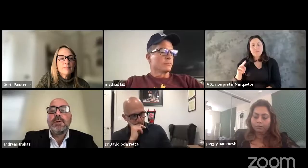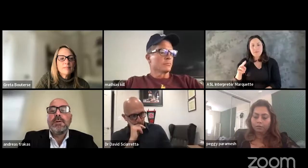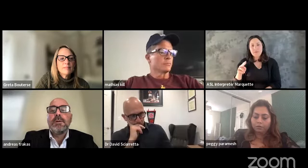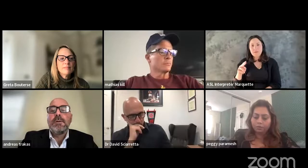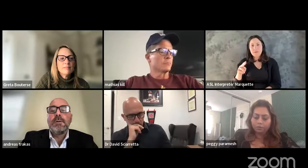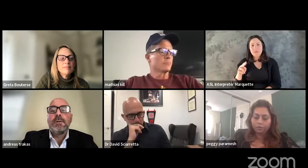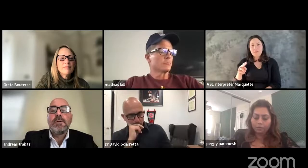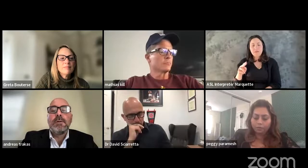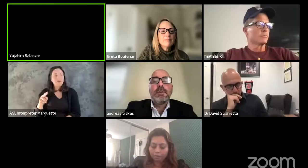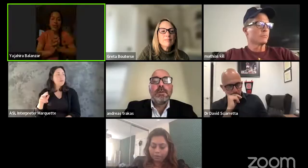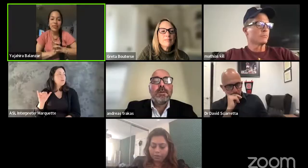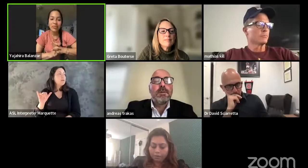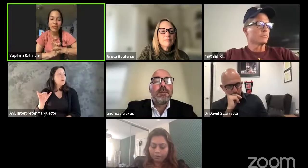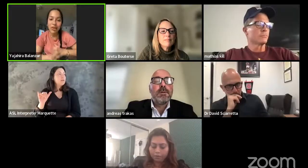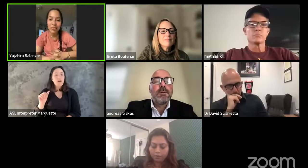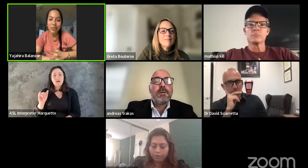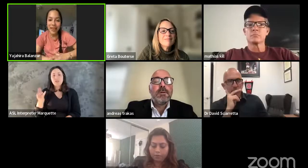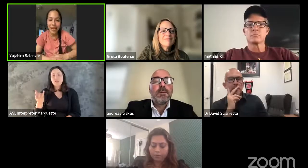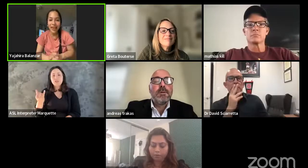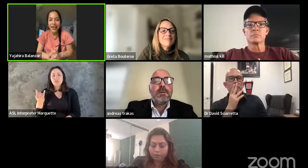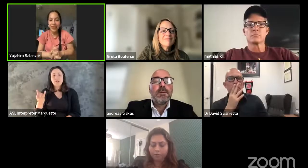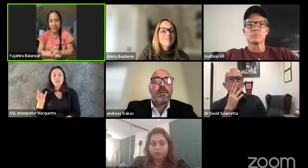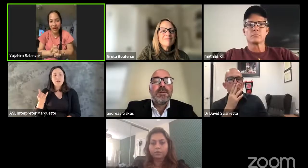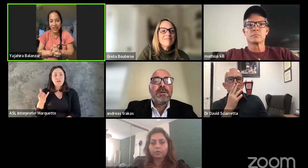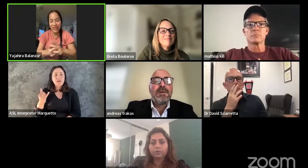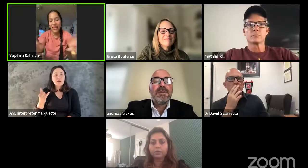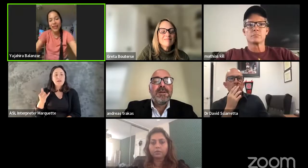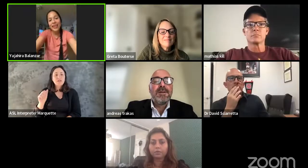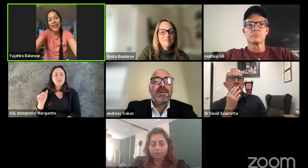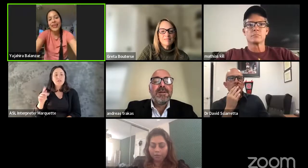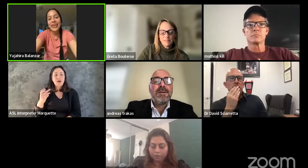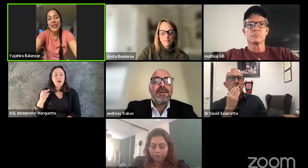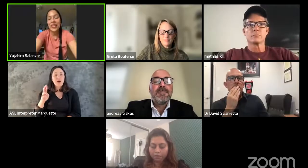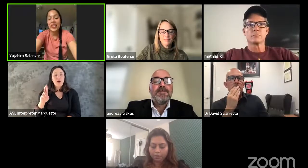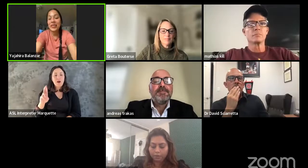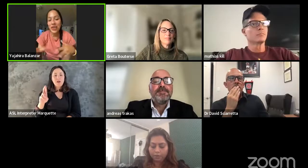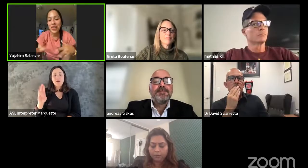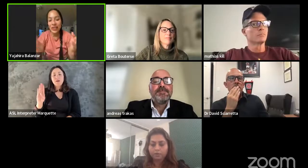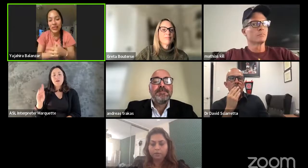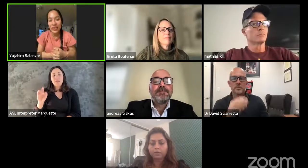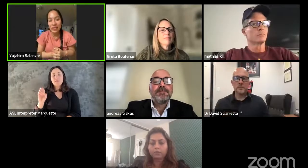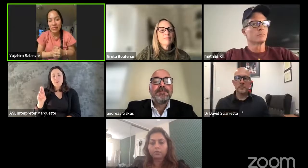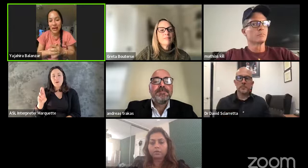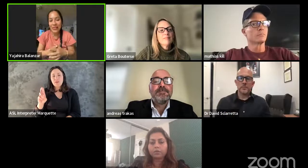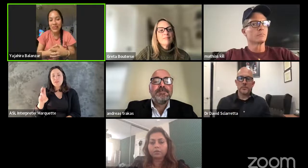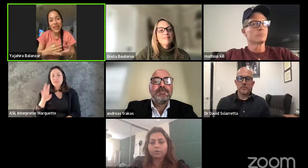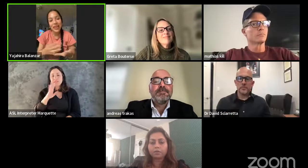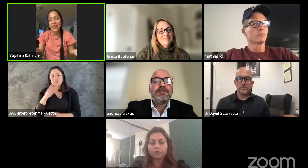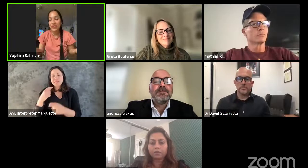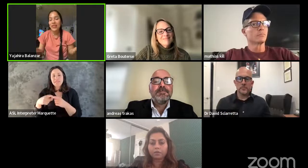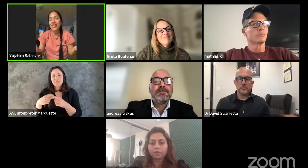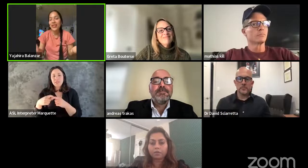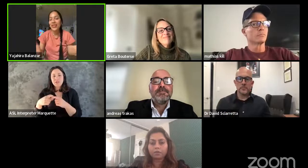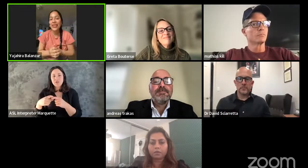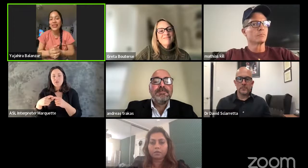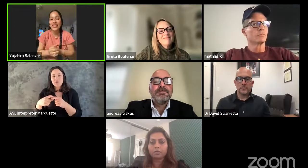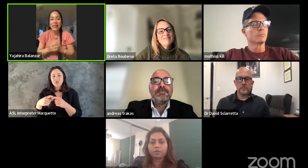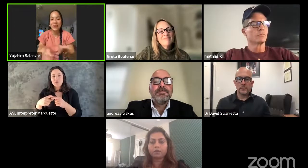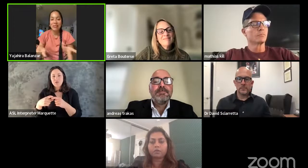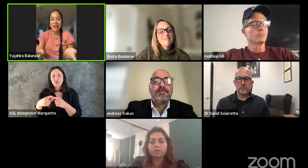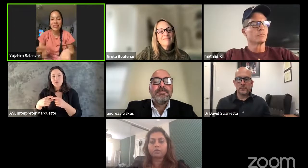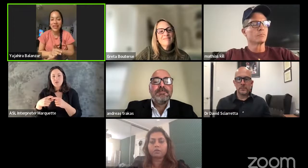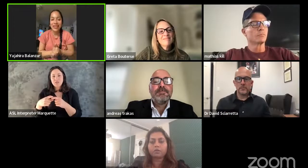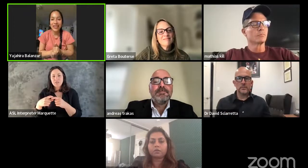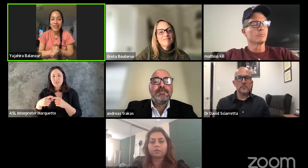Sí. Mi nombre es Yajaira Balanzar. Es un poquito difícil para mí porque después de 5 años